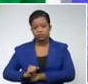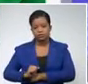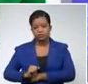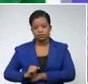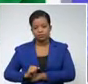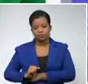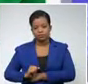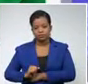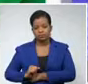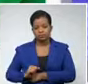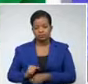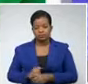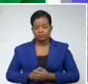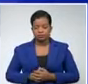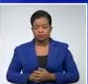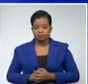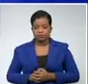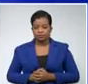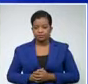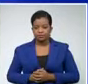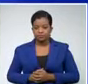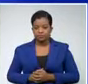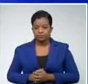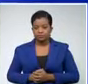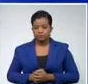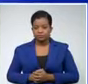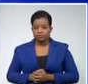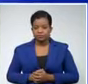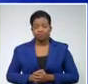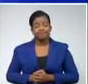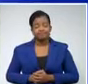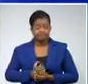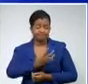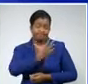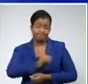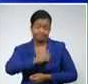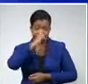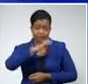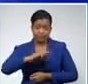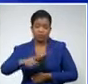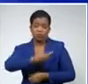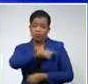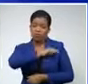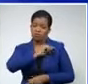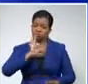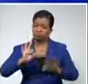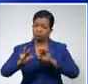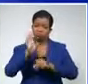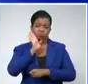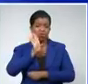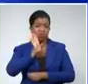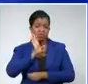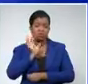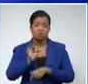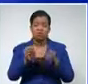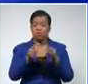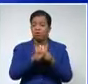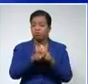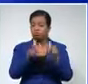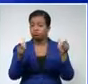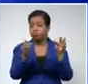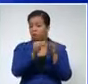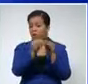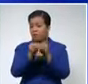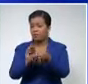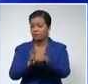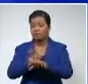pediátricos, vaya, por decirlo de alguna manera. Que siguen siendo lamentablemente un grupo poblacional en ascenso en cuanto a los contagios. Doctor, ya no nos queda